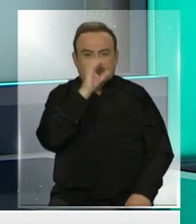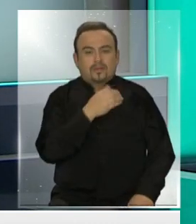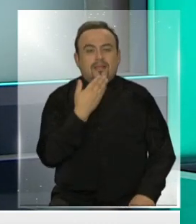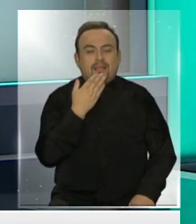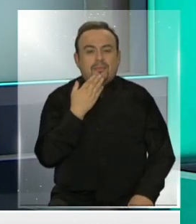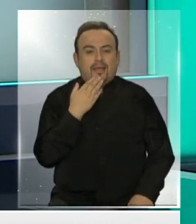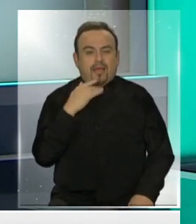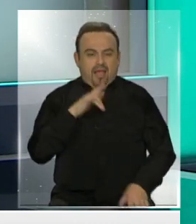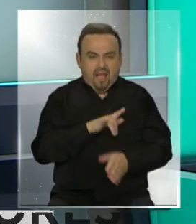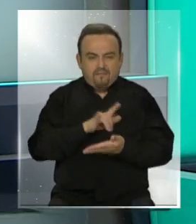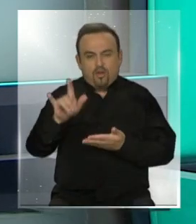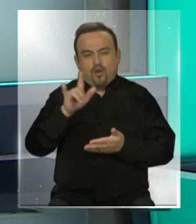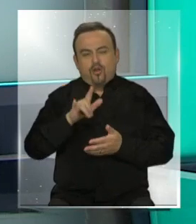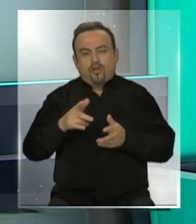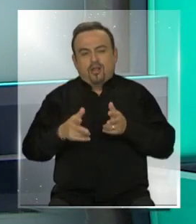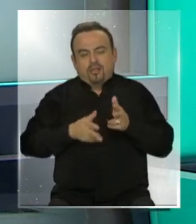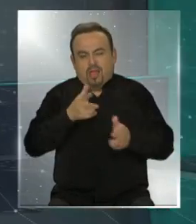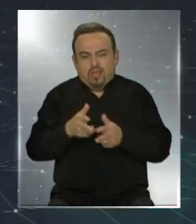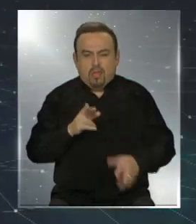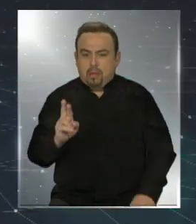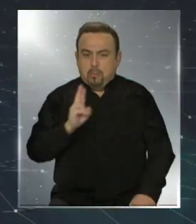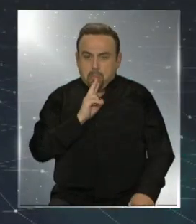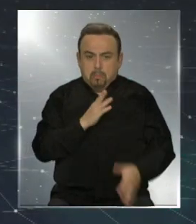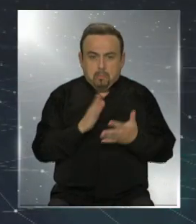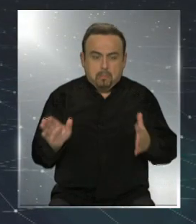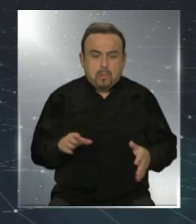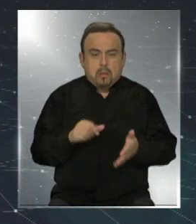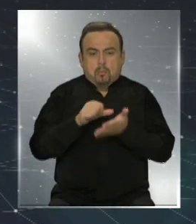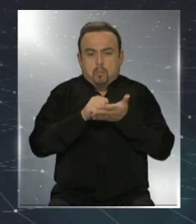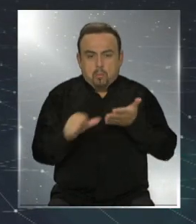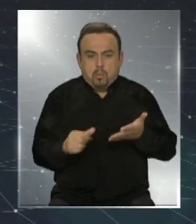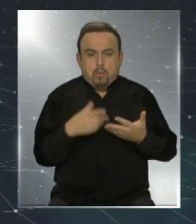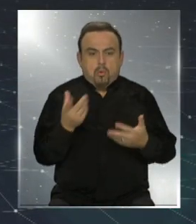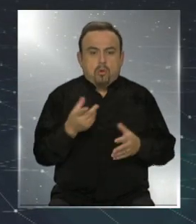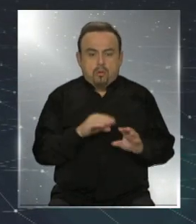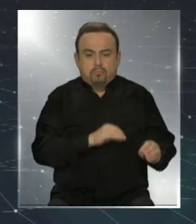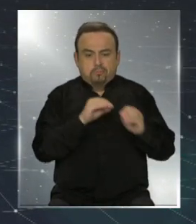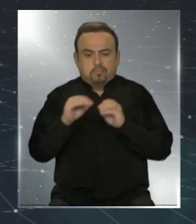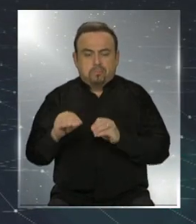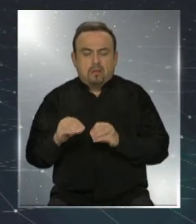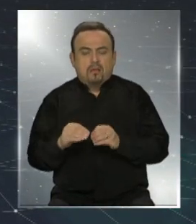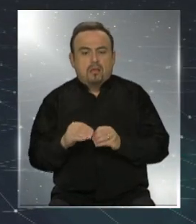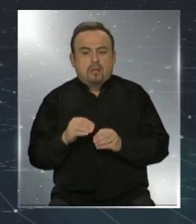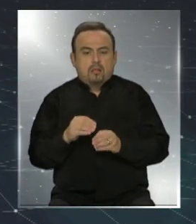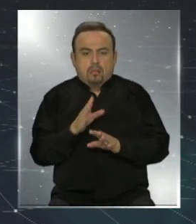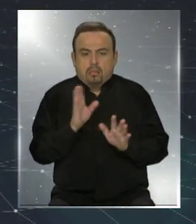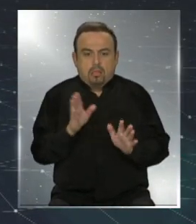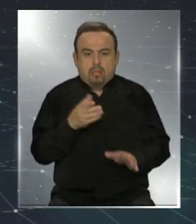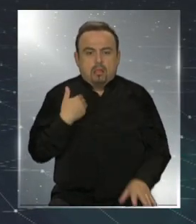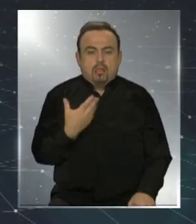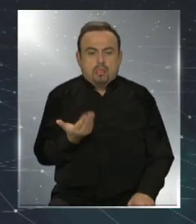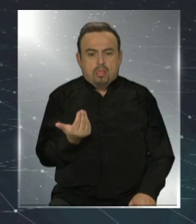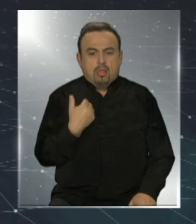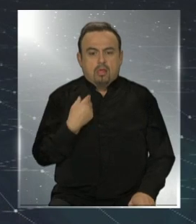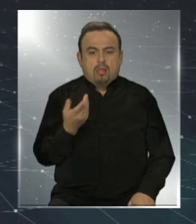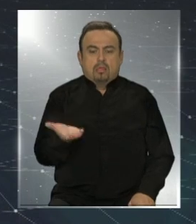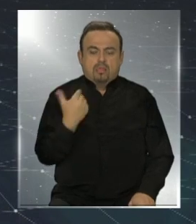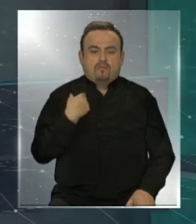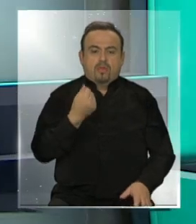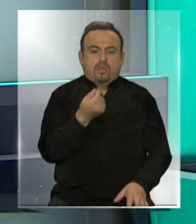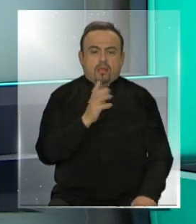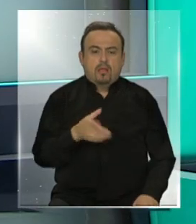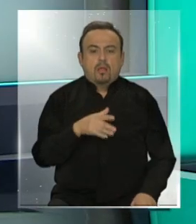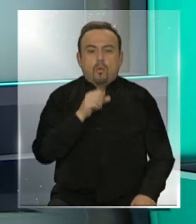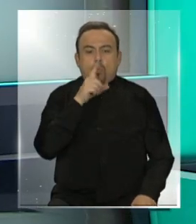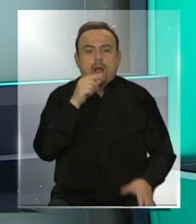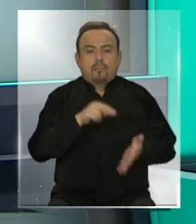transporte no reciben respuesta aplicación de multas por ayuntamiento y exigiendo la devolución del dinero que es lo más grave